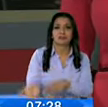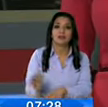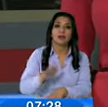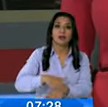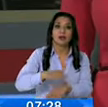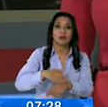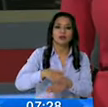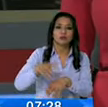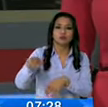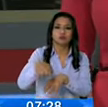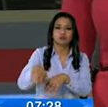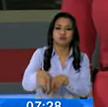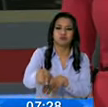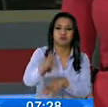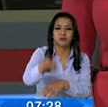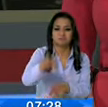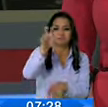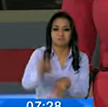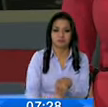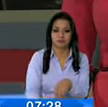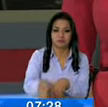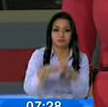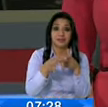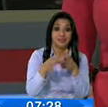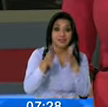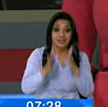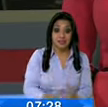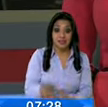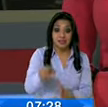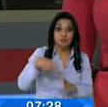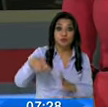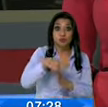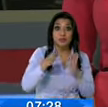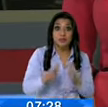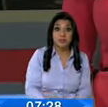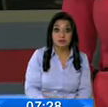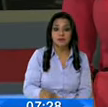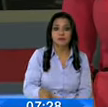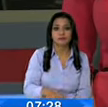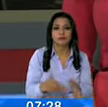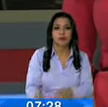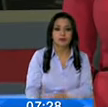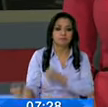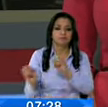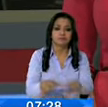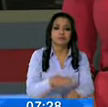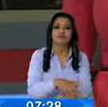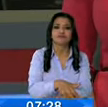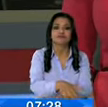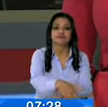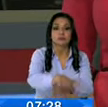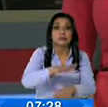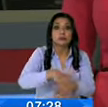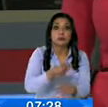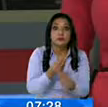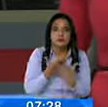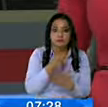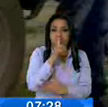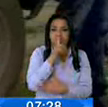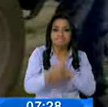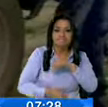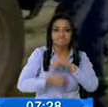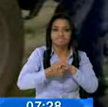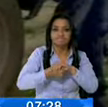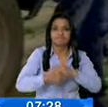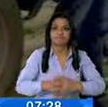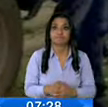canopy. Tras este hecho, los guías turísticos que estaban con la joven habrían lanzado el cuerpo en río ante el temor que se conozca su muerte. Tras